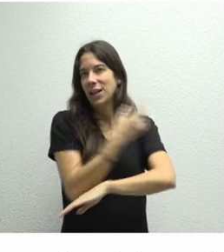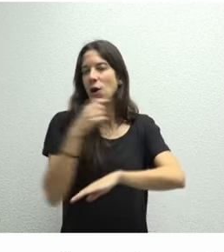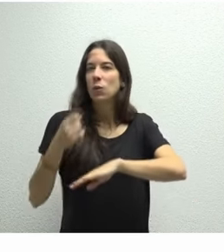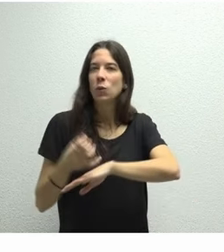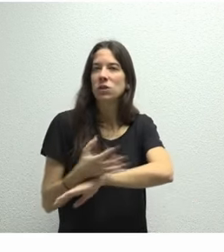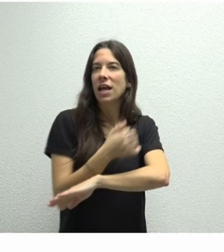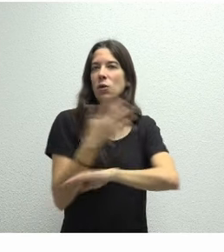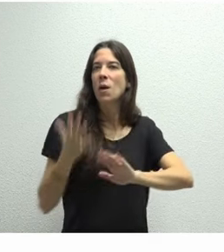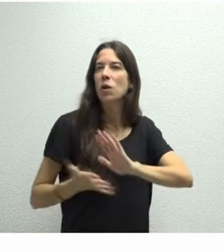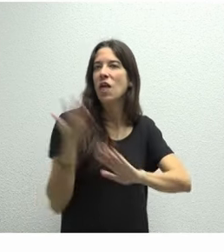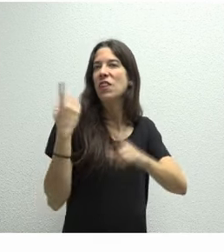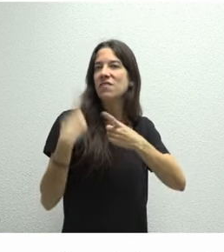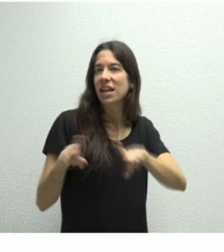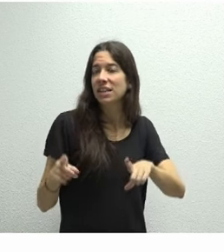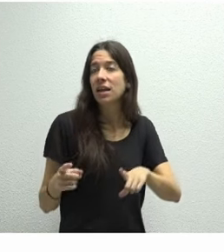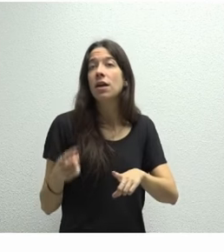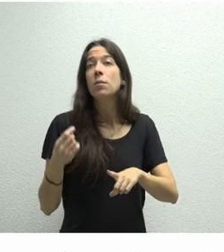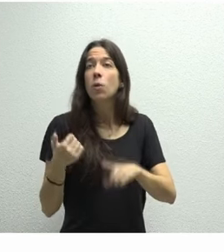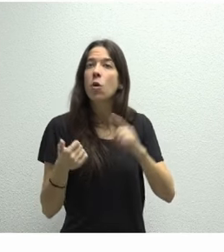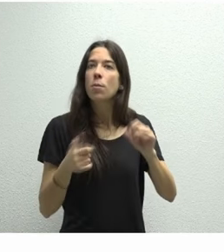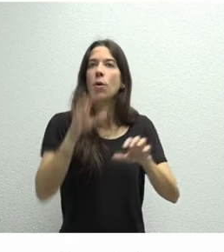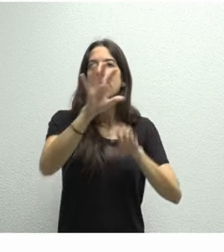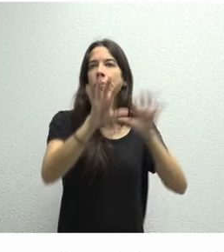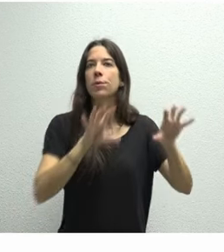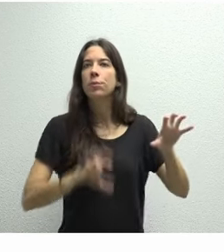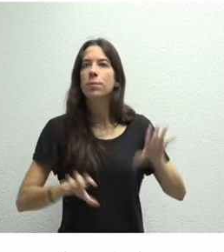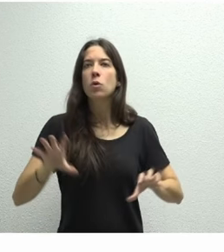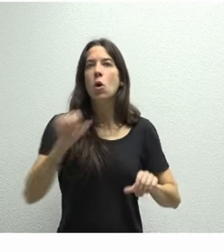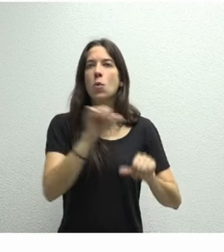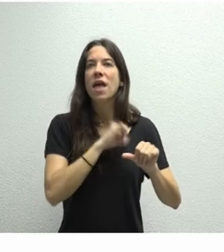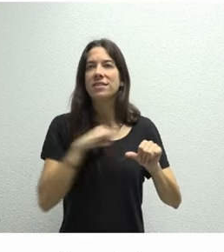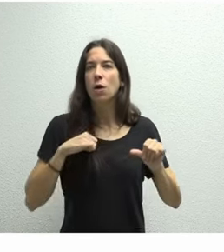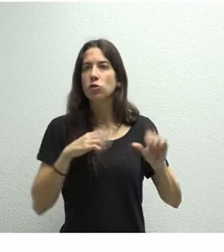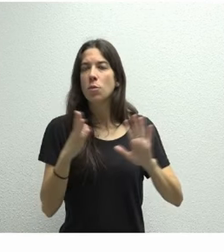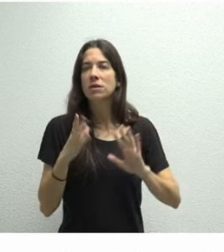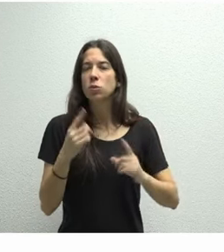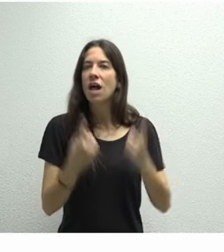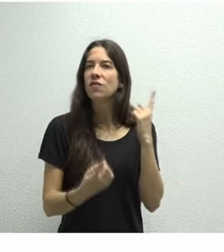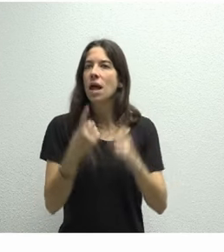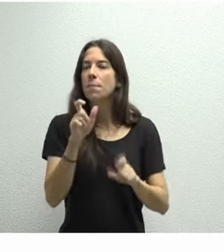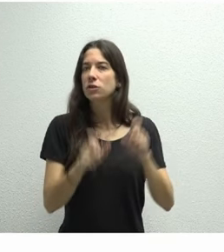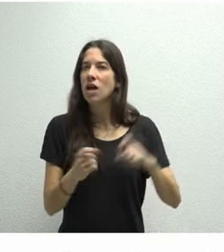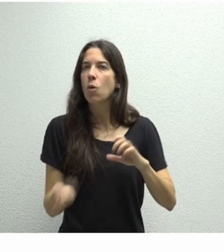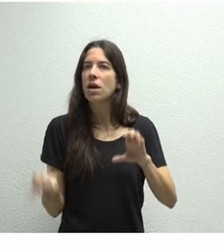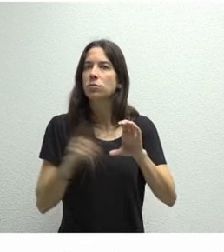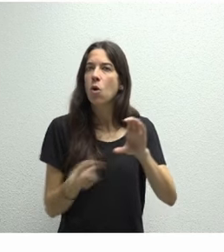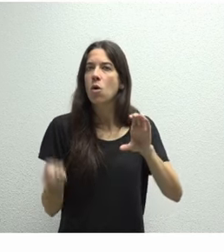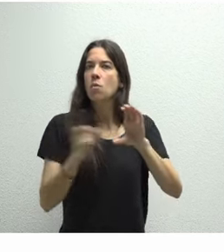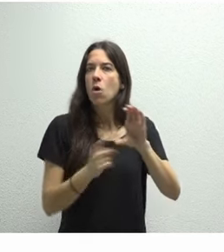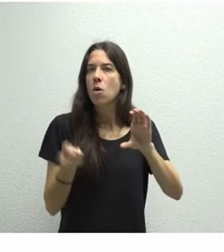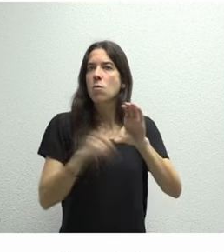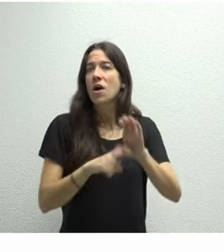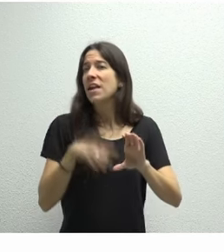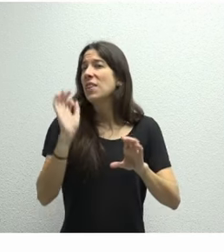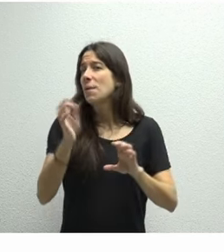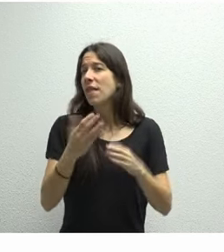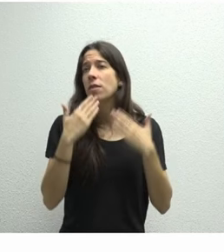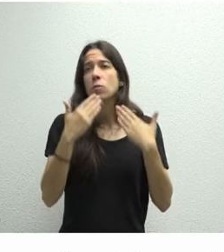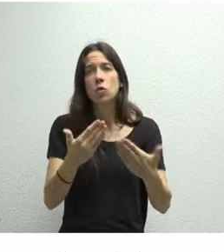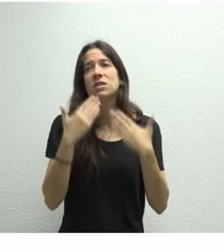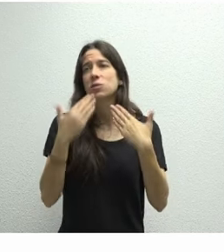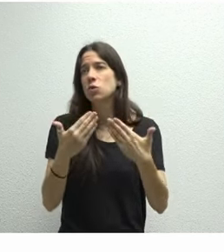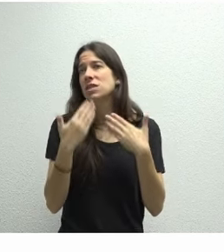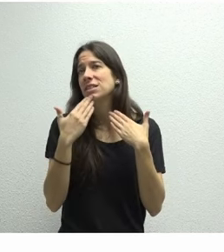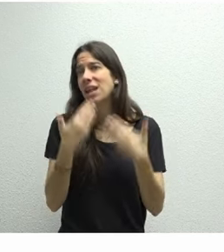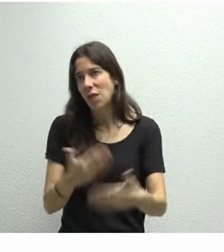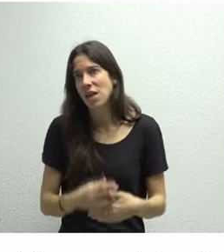diferente según comunidades Pues hay un montón de personas y de verdad muchas muchas gracias eh todos y